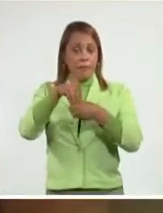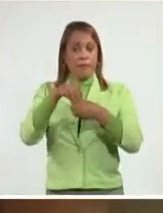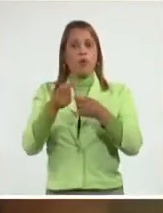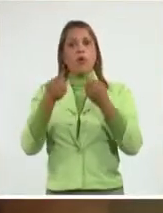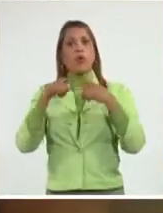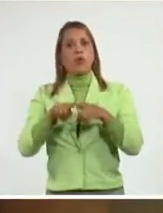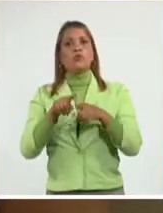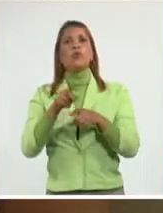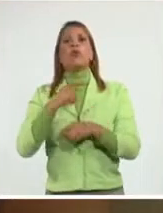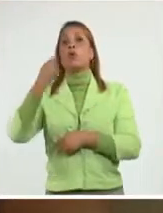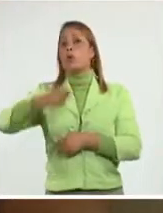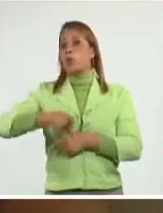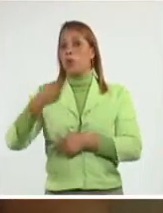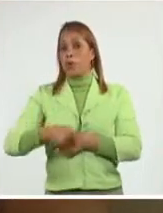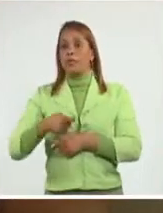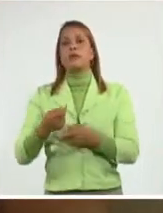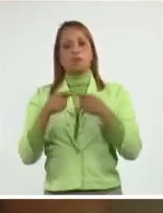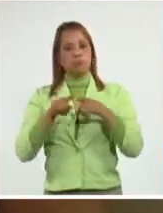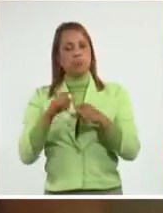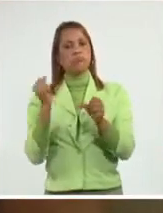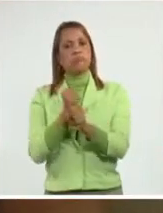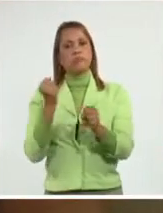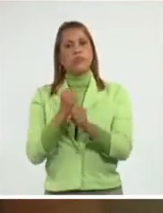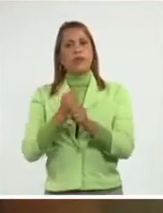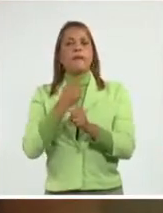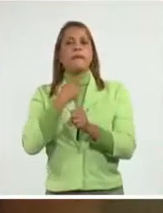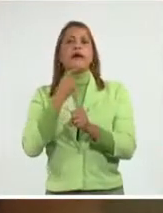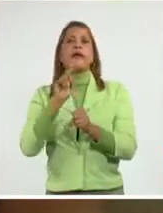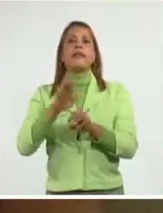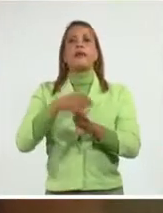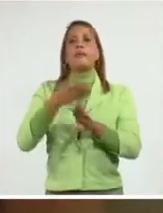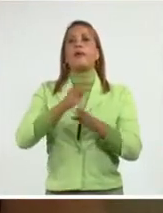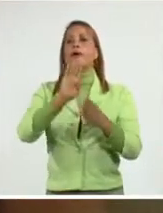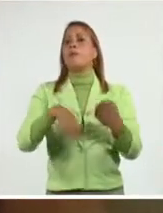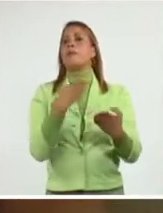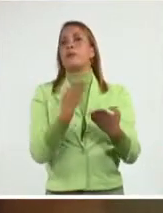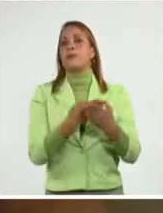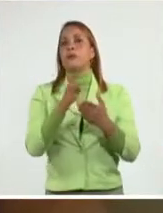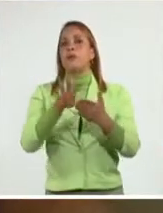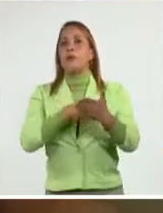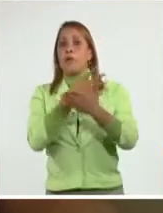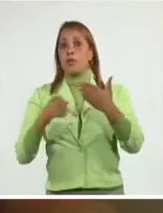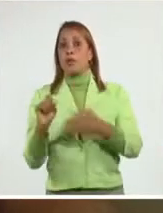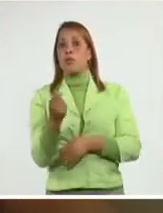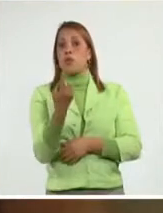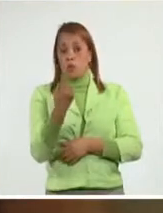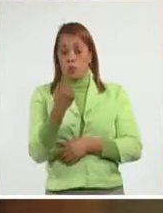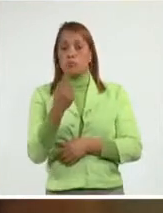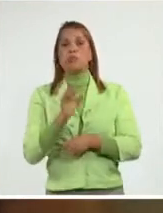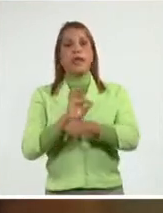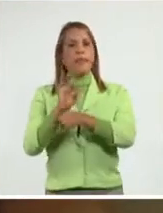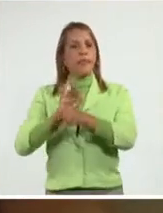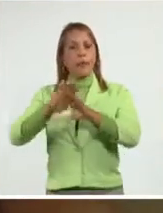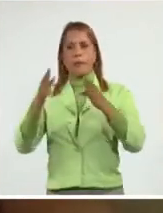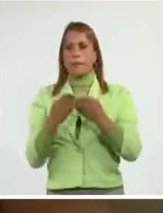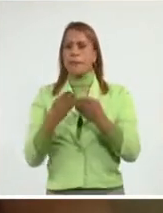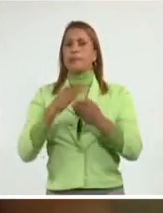grupo de juristas para elaborar las propuestas y el modelo 1, que es el que está diseñado para el